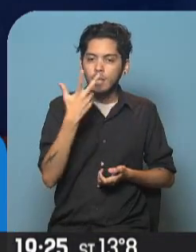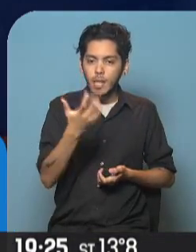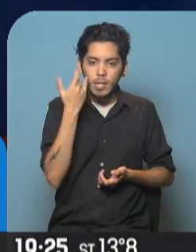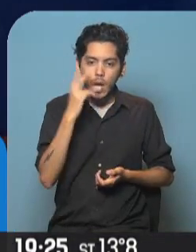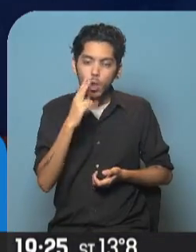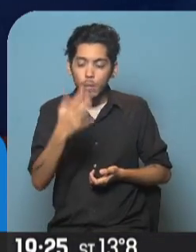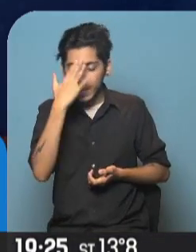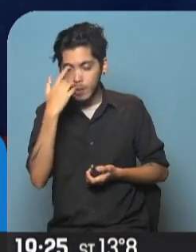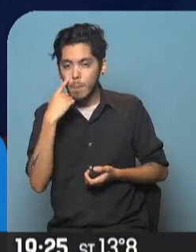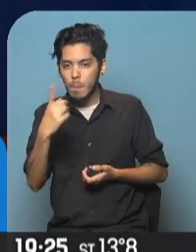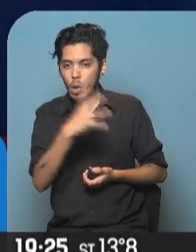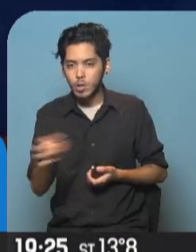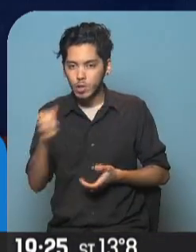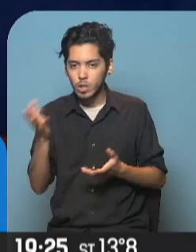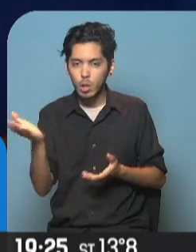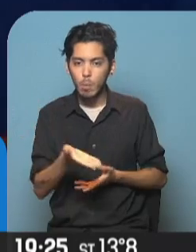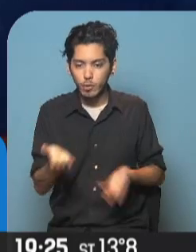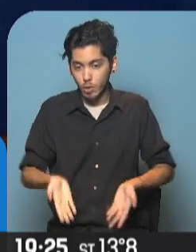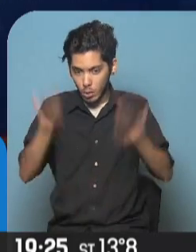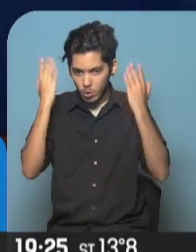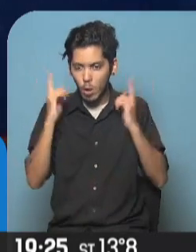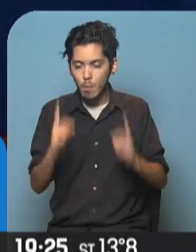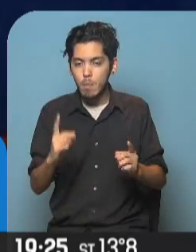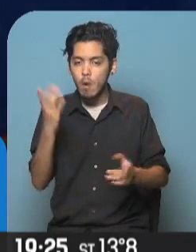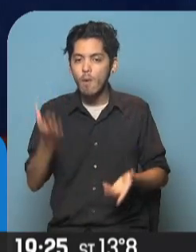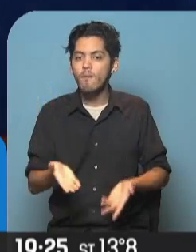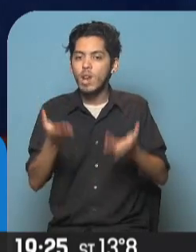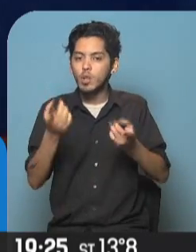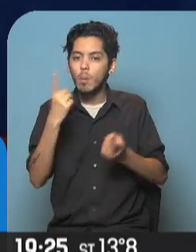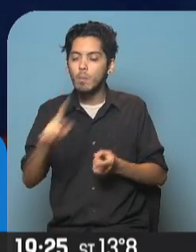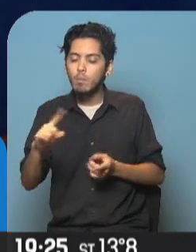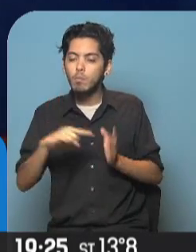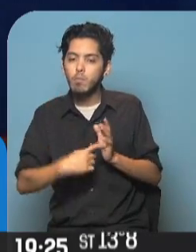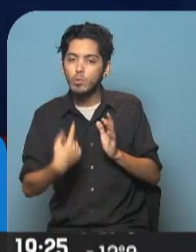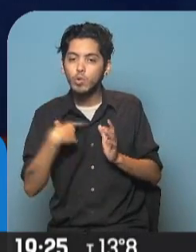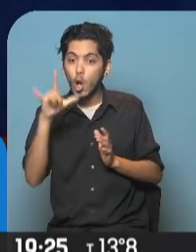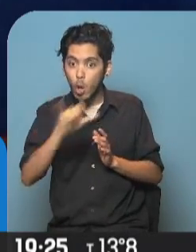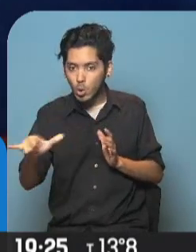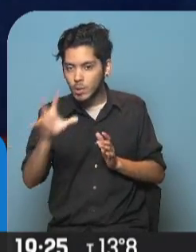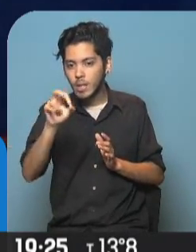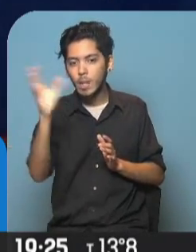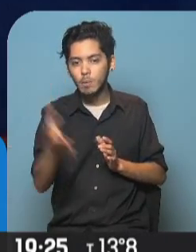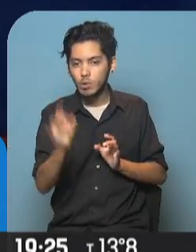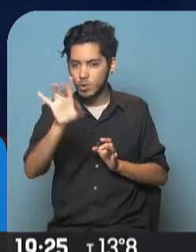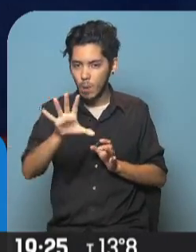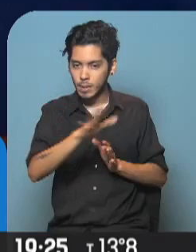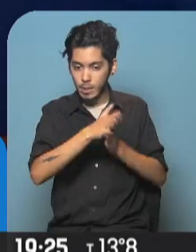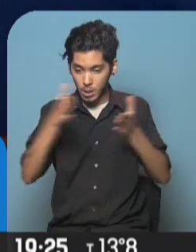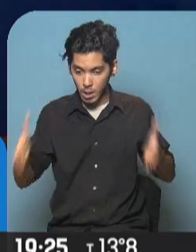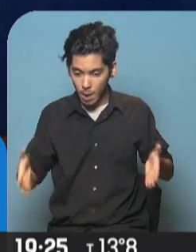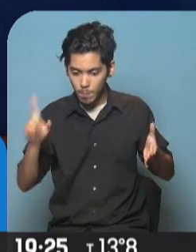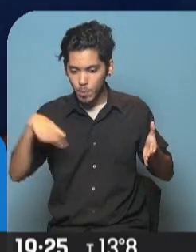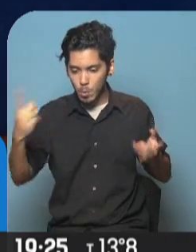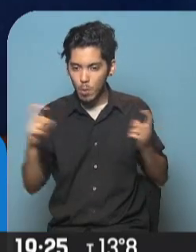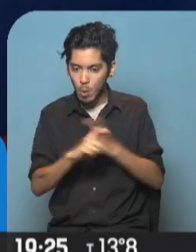movieron mil 400 por ciento la inflación pero la tarifa de energía eléctrica se murió sólo 30 por ciento con lo cual eso generó el problema